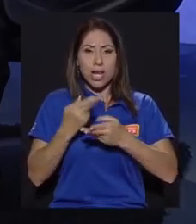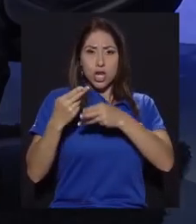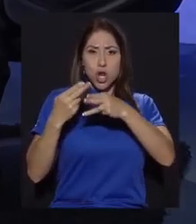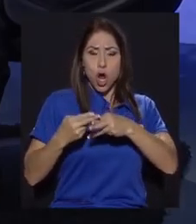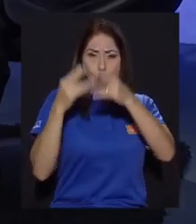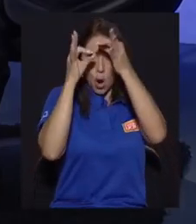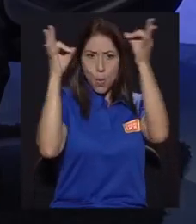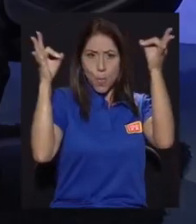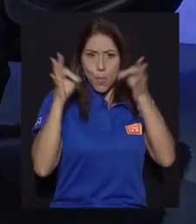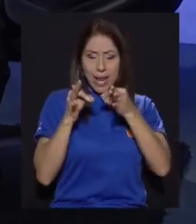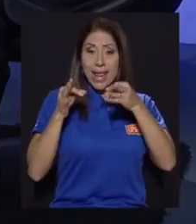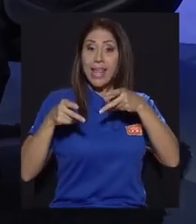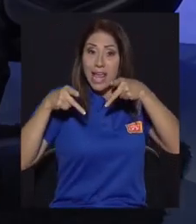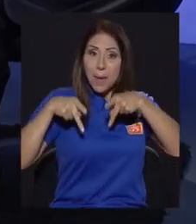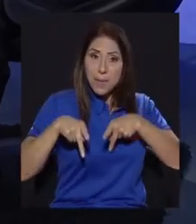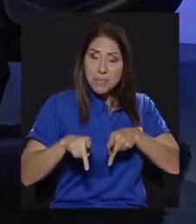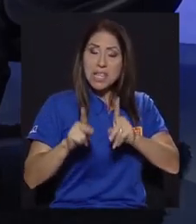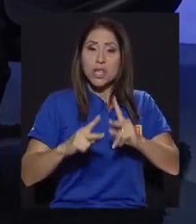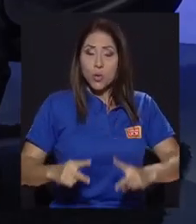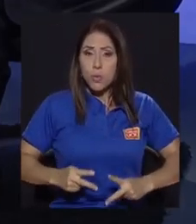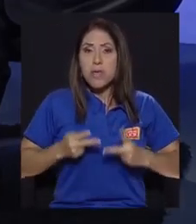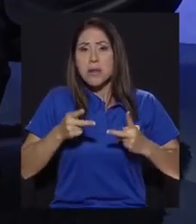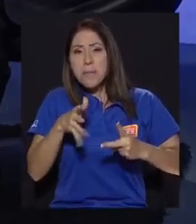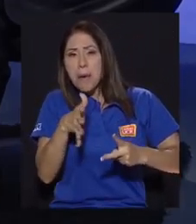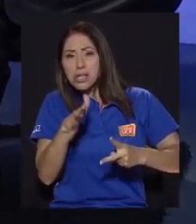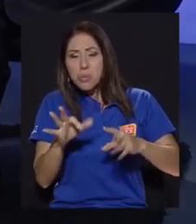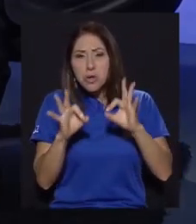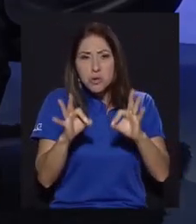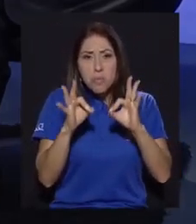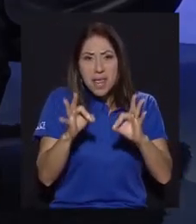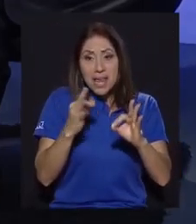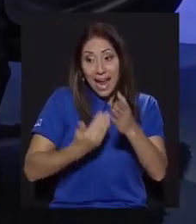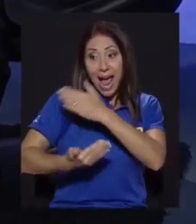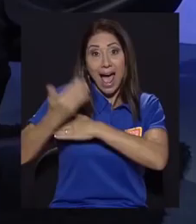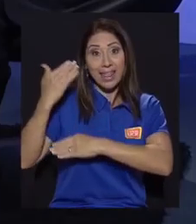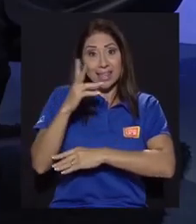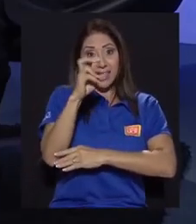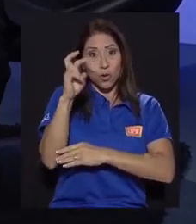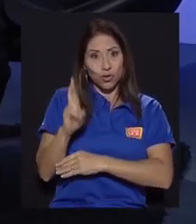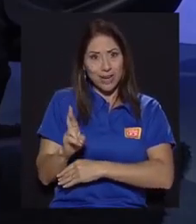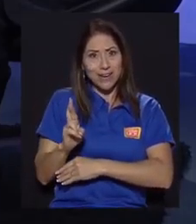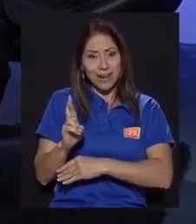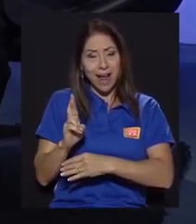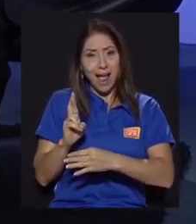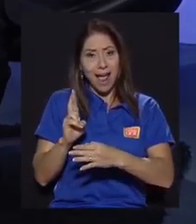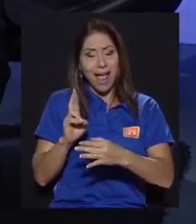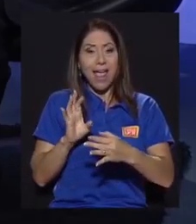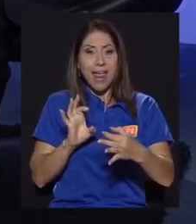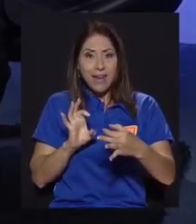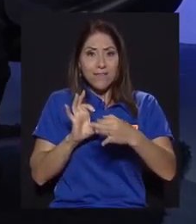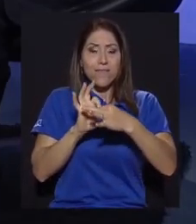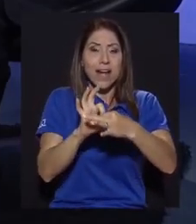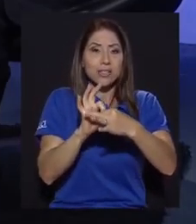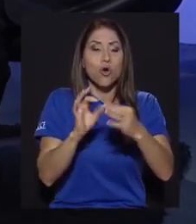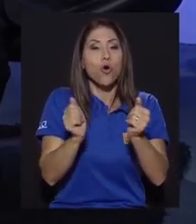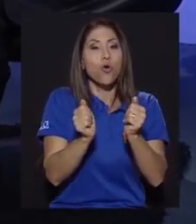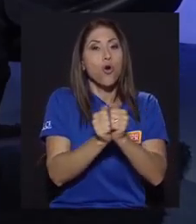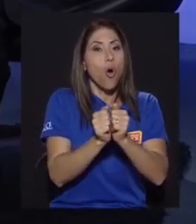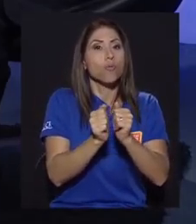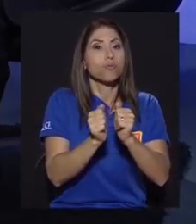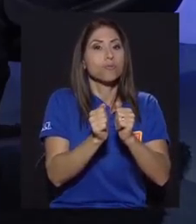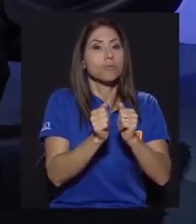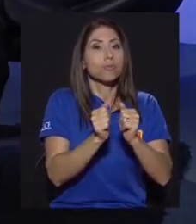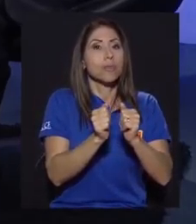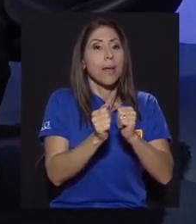más o menos bien antes en costa rica bien en relación con nuestros vecinos y con